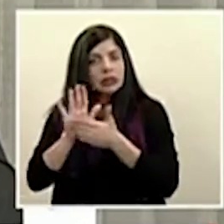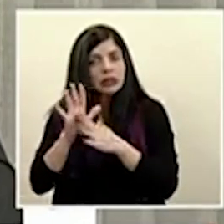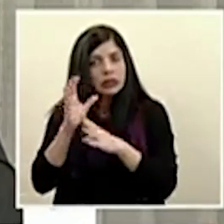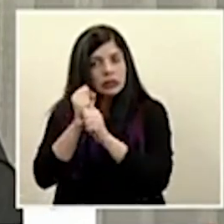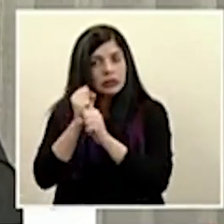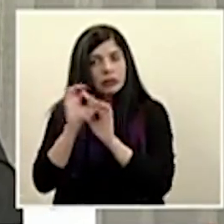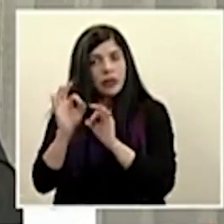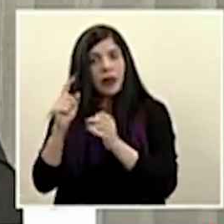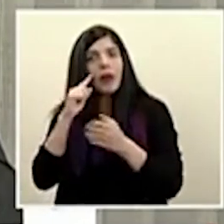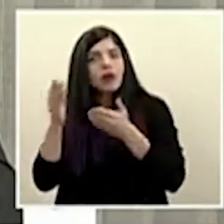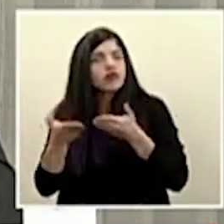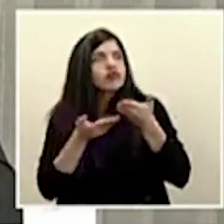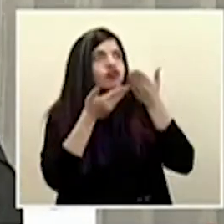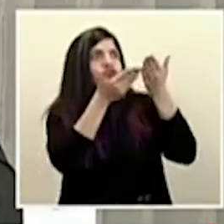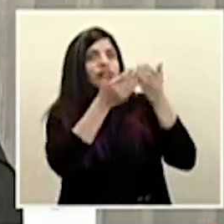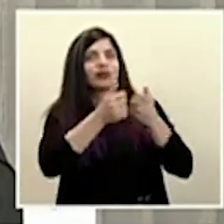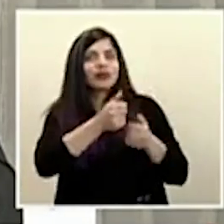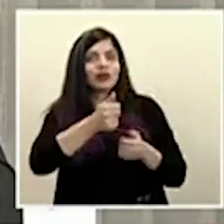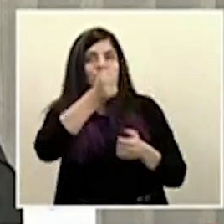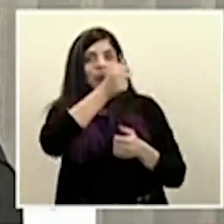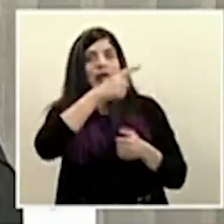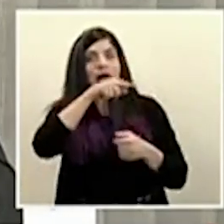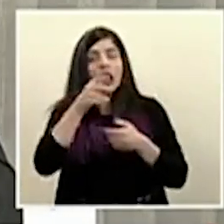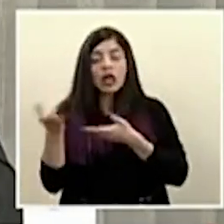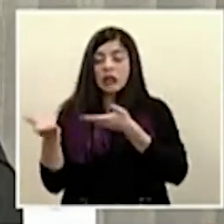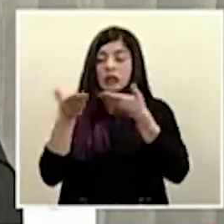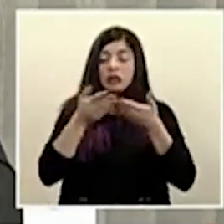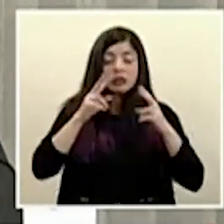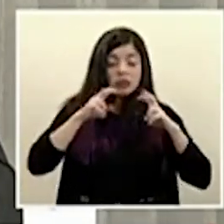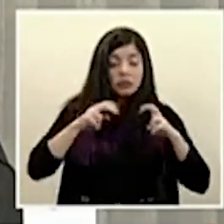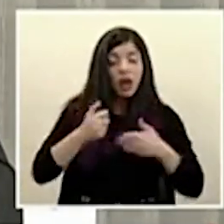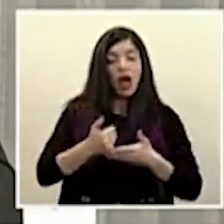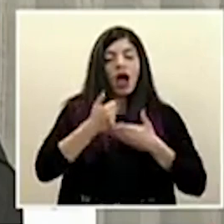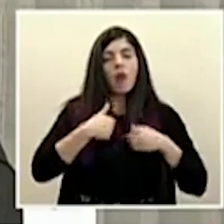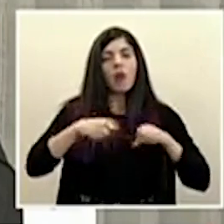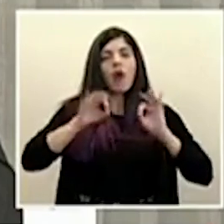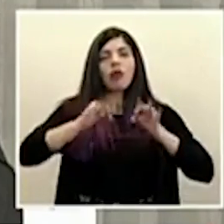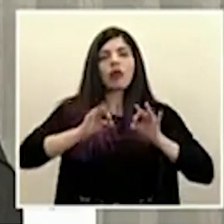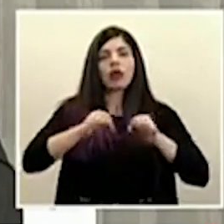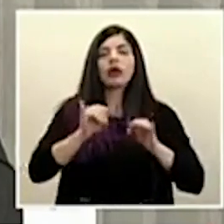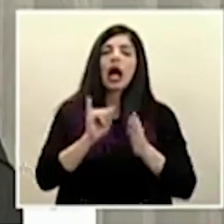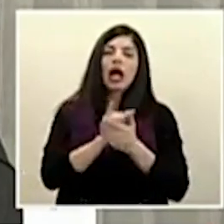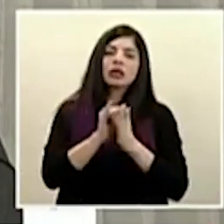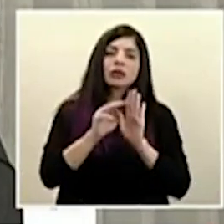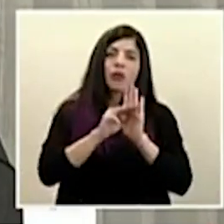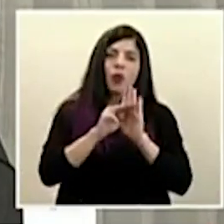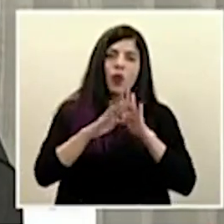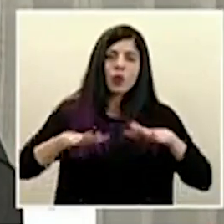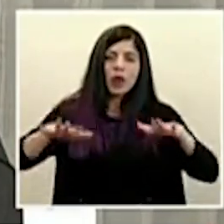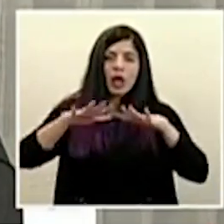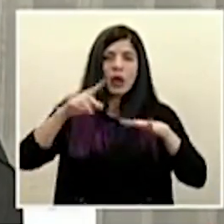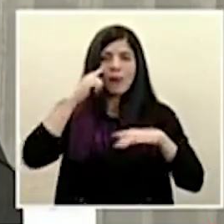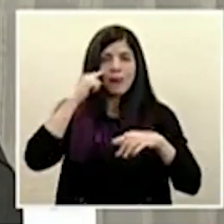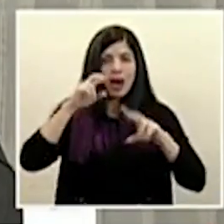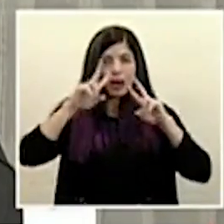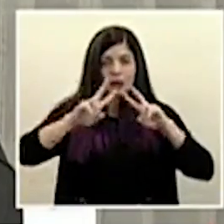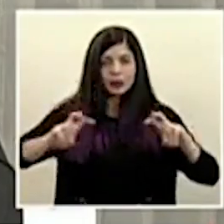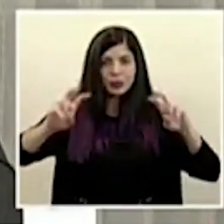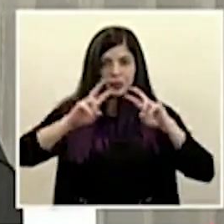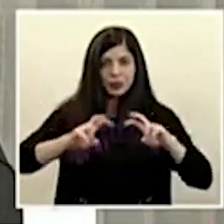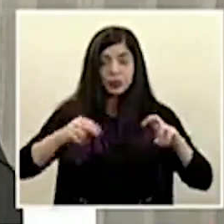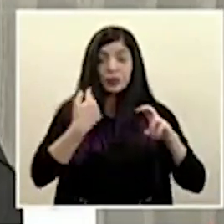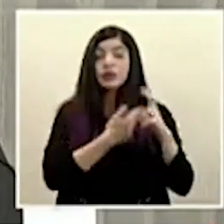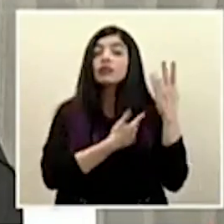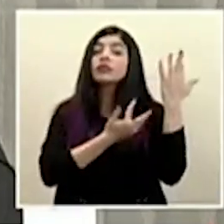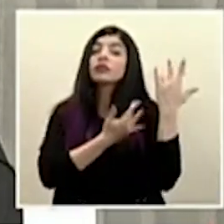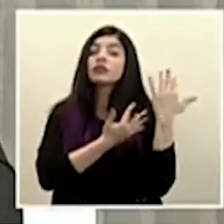para elevarlo a nosotros para la toma de decisiones. Ese es el modelo que usamos para este análisis y que